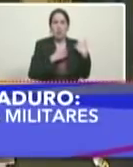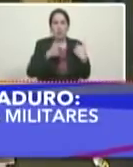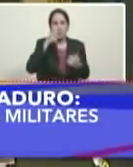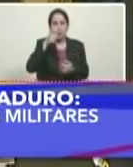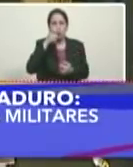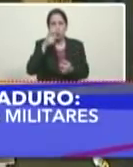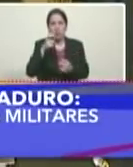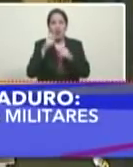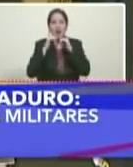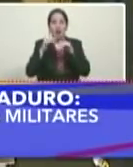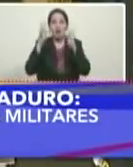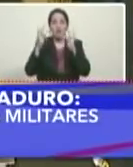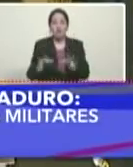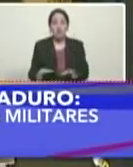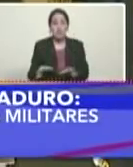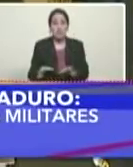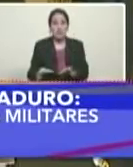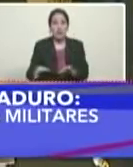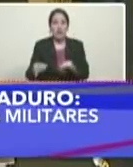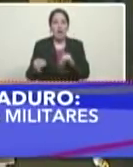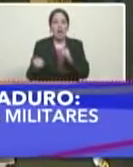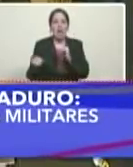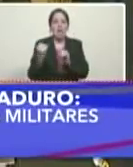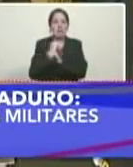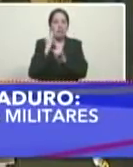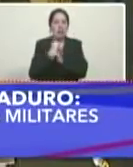cibernética de las instalaciones